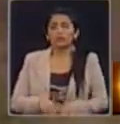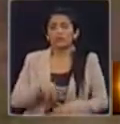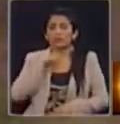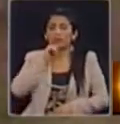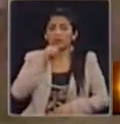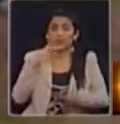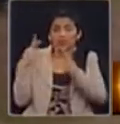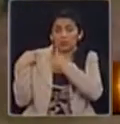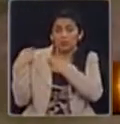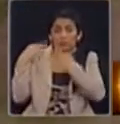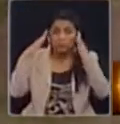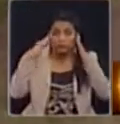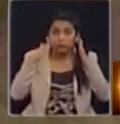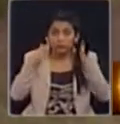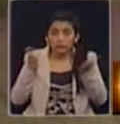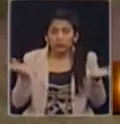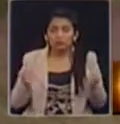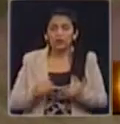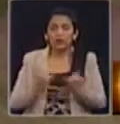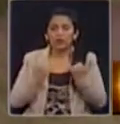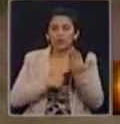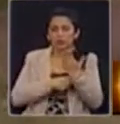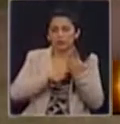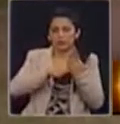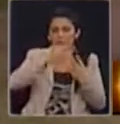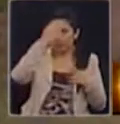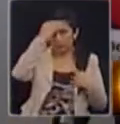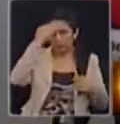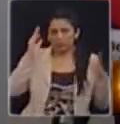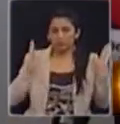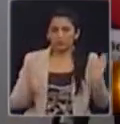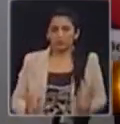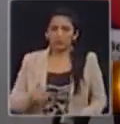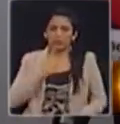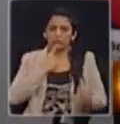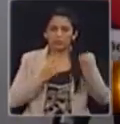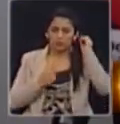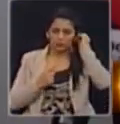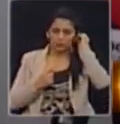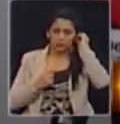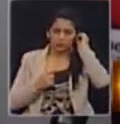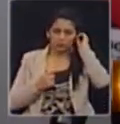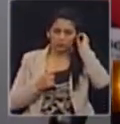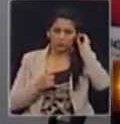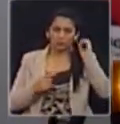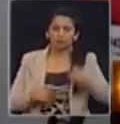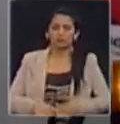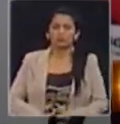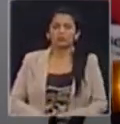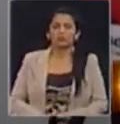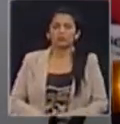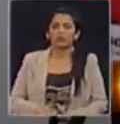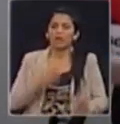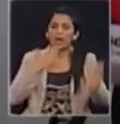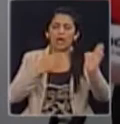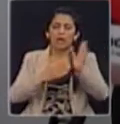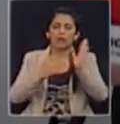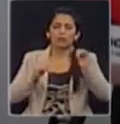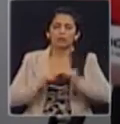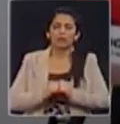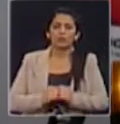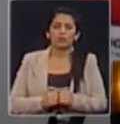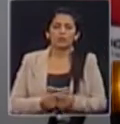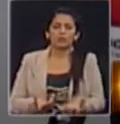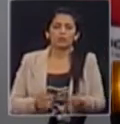sexual y su posible remoción, el ministro de Educación dijo: no tenemos por qué estigmatizar a un compañero o compañera que venga de un